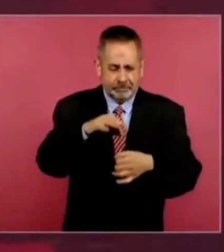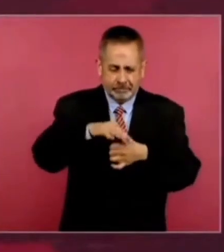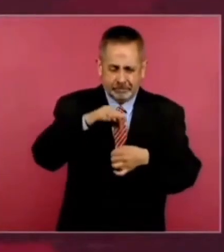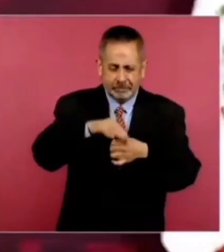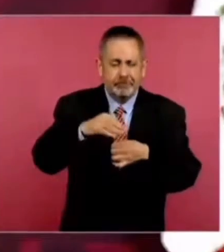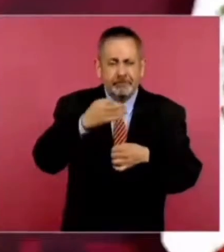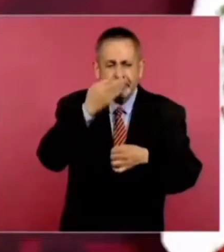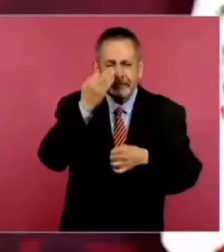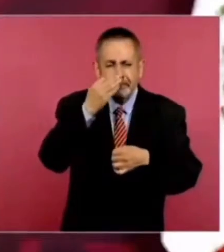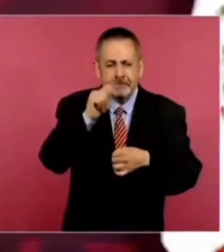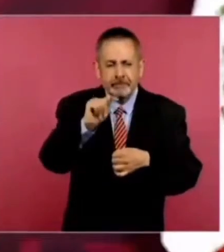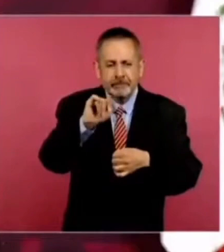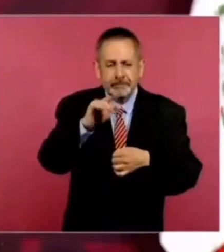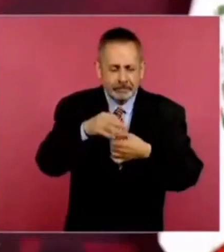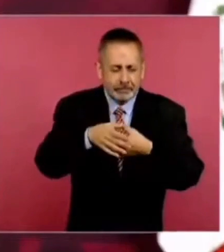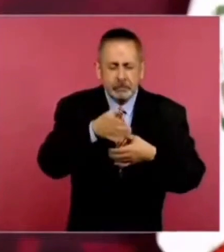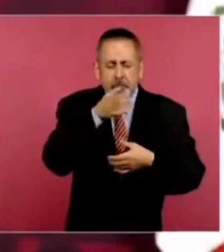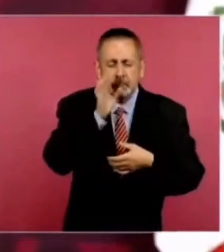tila.